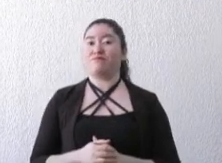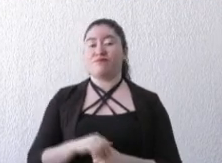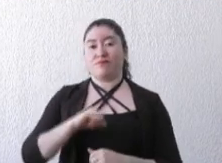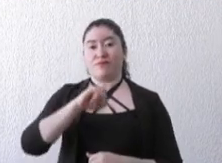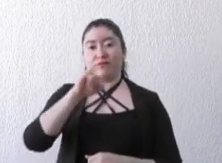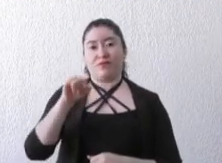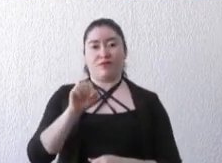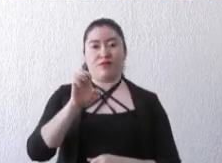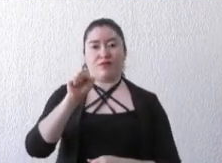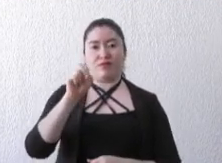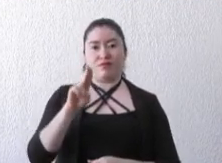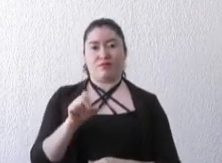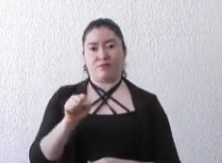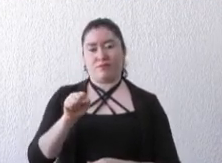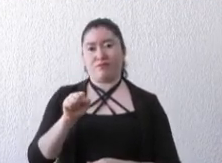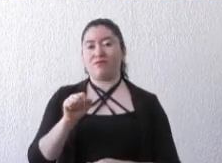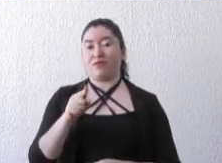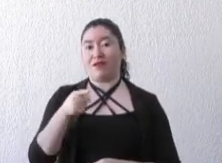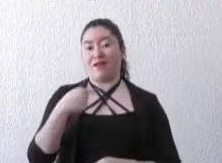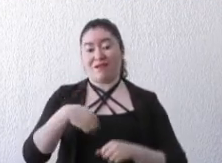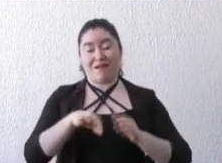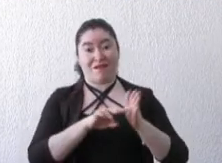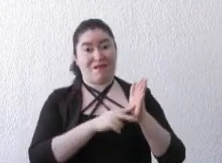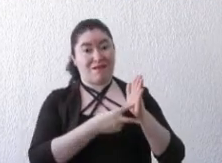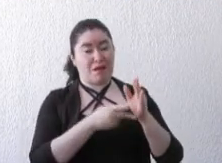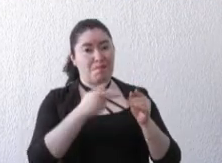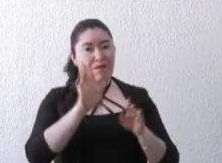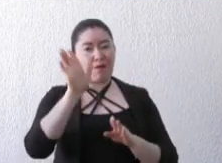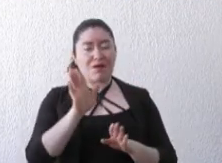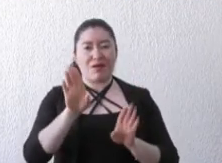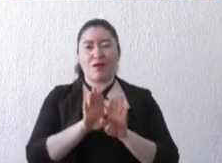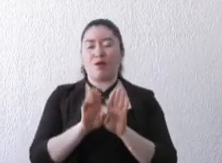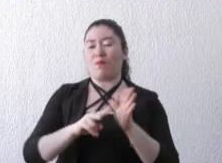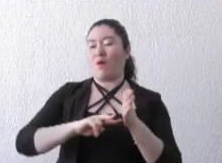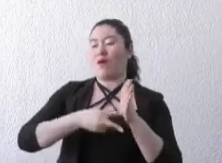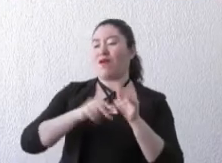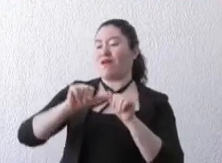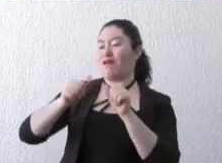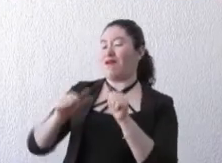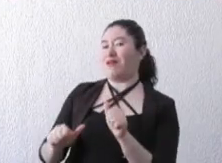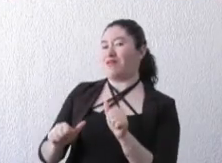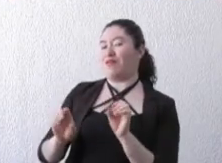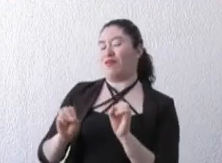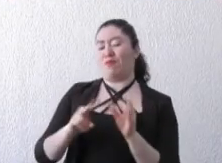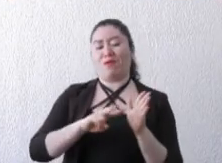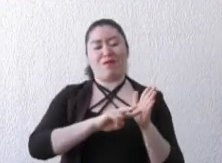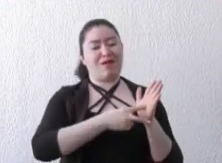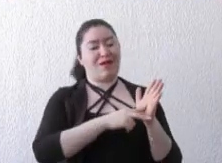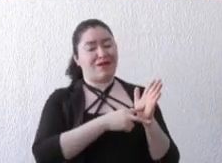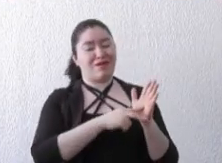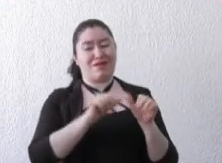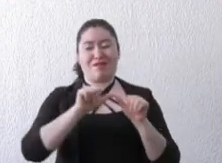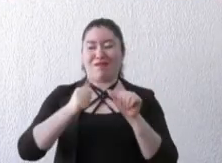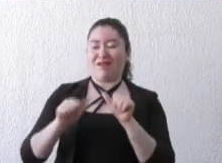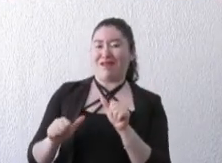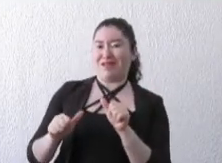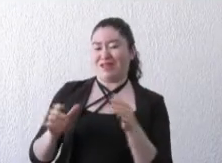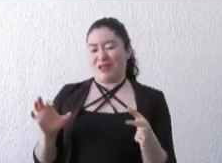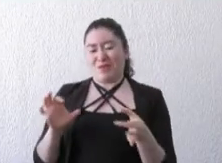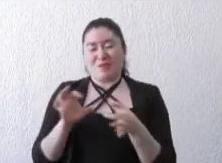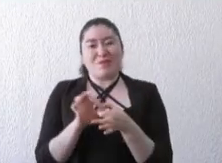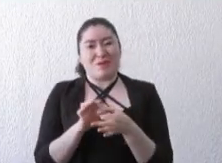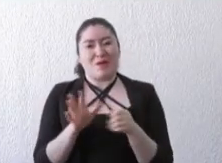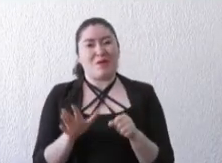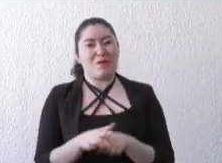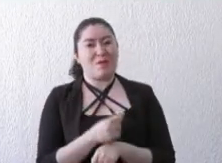ingeniero, pero parece un ingeniero artista, o más bien es ingeniero artista, porque también